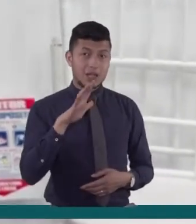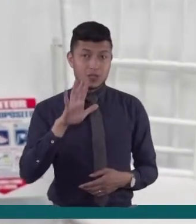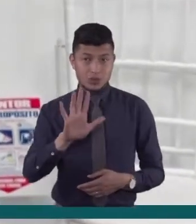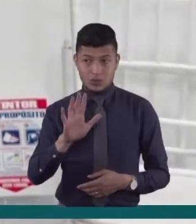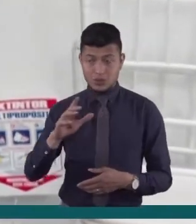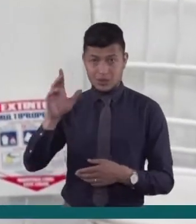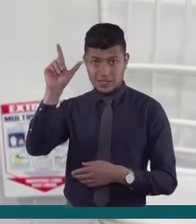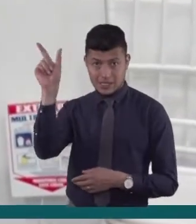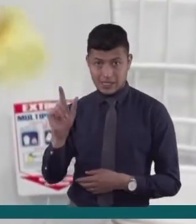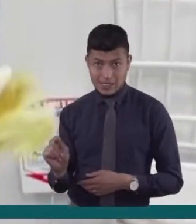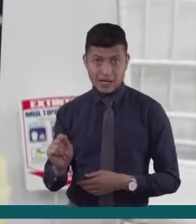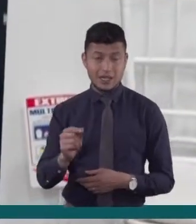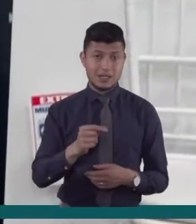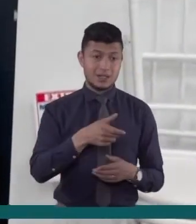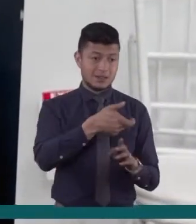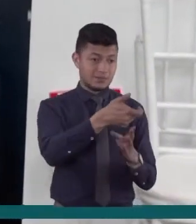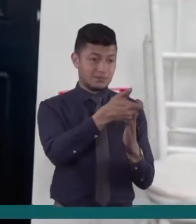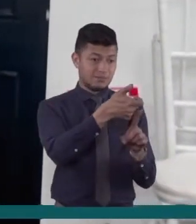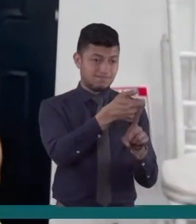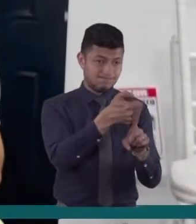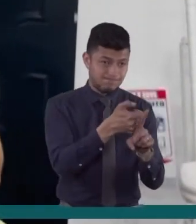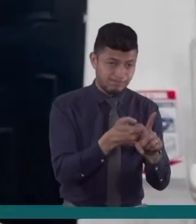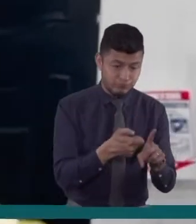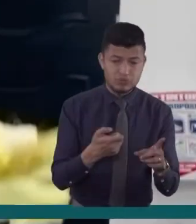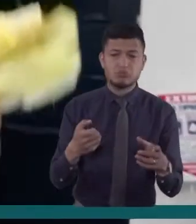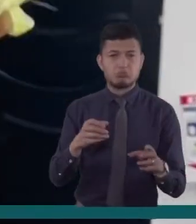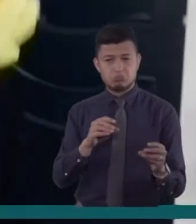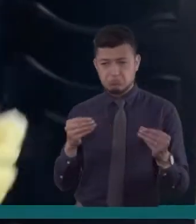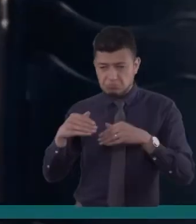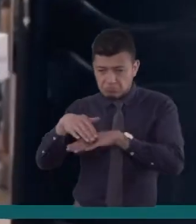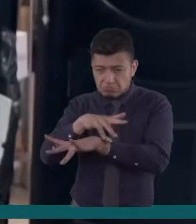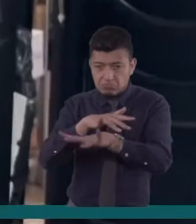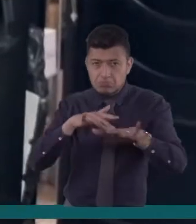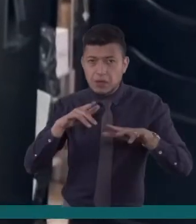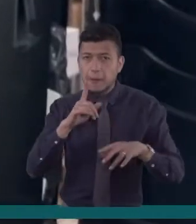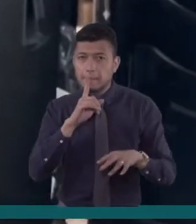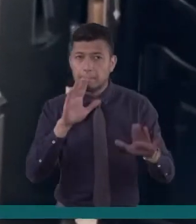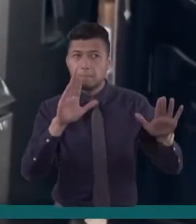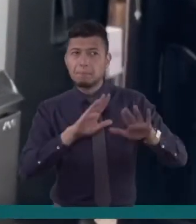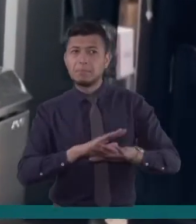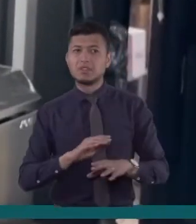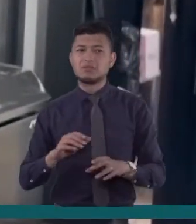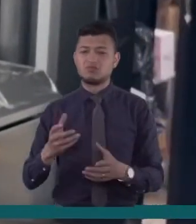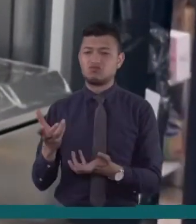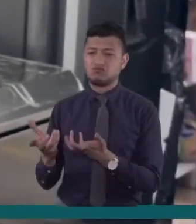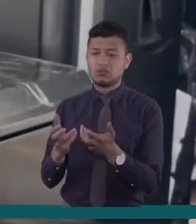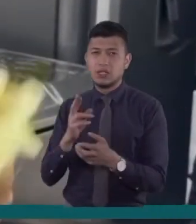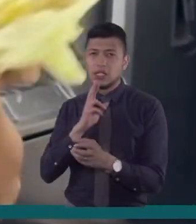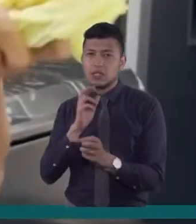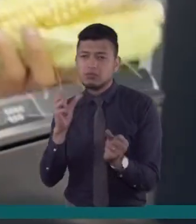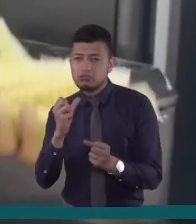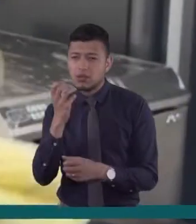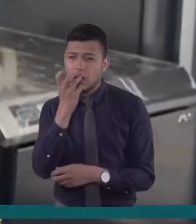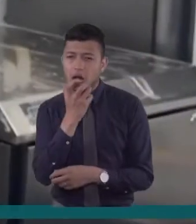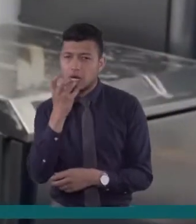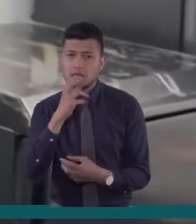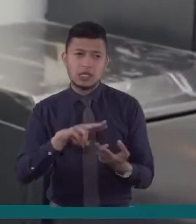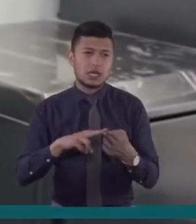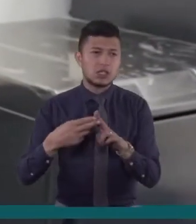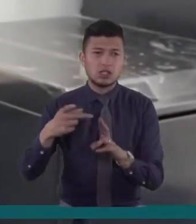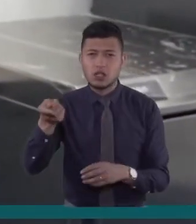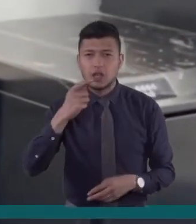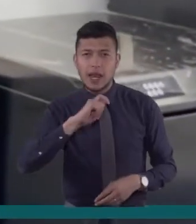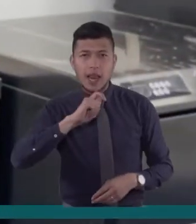esta pareja adicionó el ingrediente a la tradicional mezcla del gelato, agregando su toque secreto y sirviéndolo a una temperatura un poco más cálida